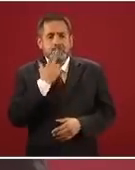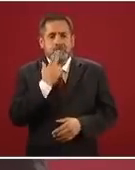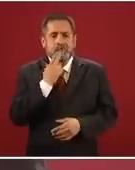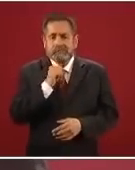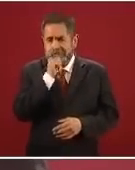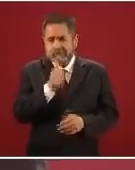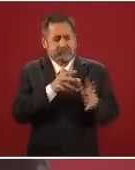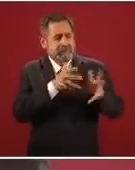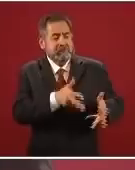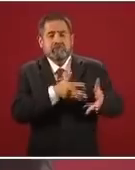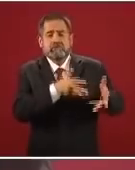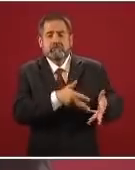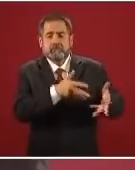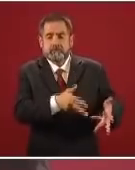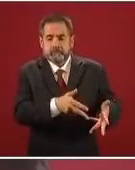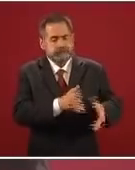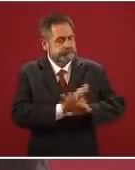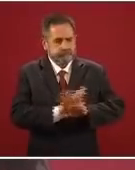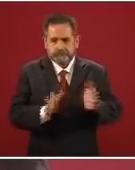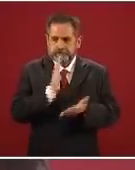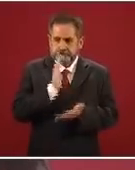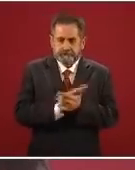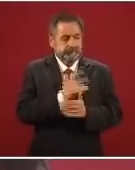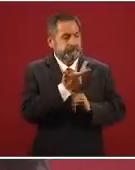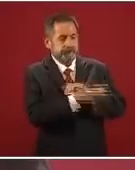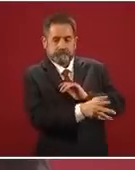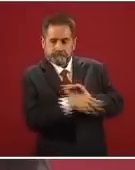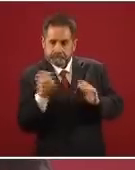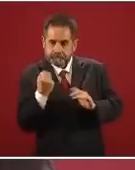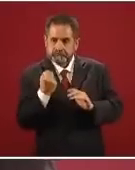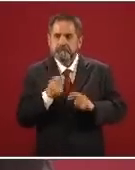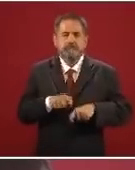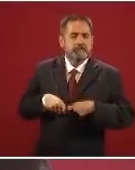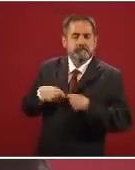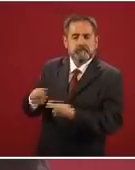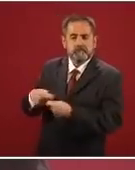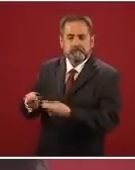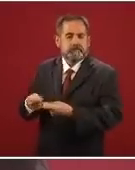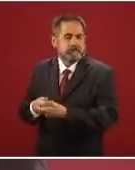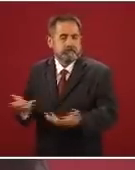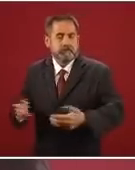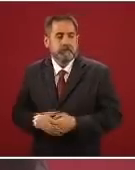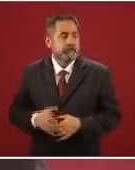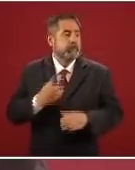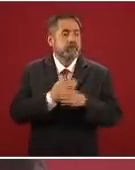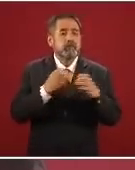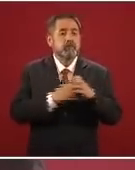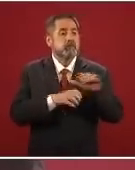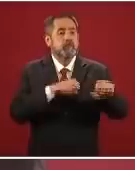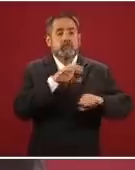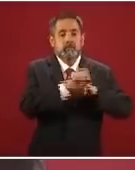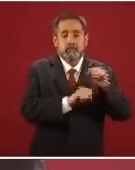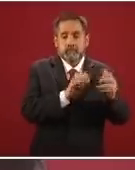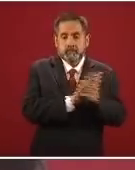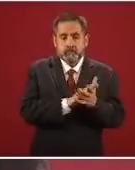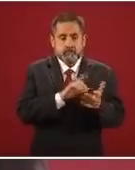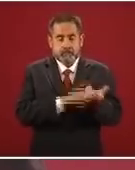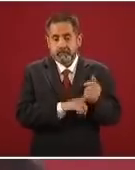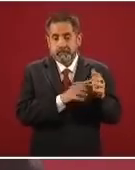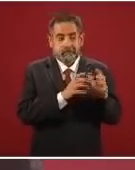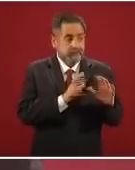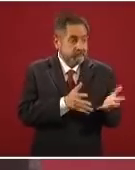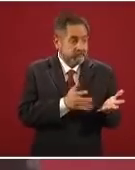de forma ociosa. Y hoy ya sí se pueden canalizar a ese vía. Los bienes asegurados, pues estaban